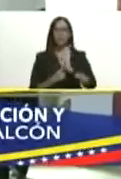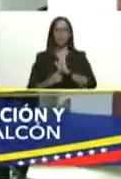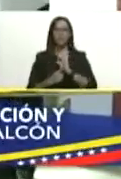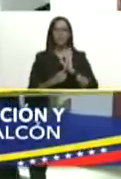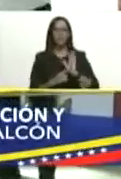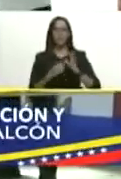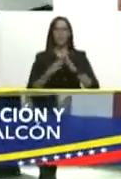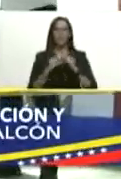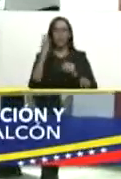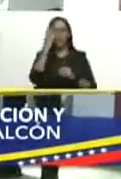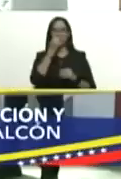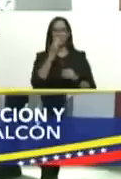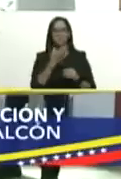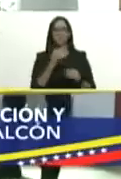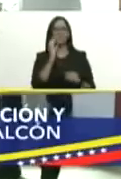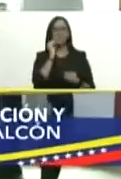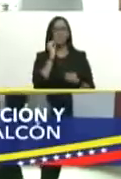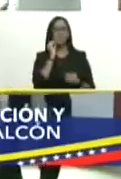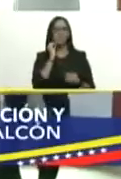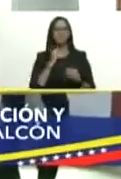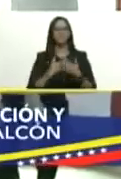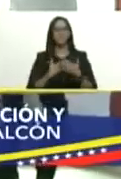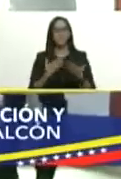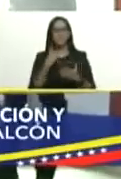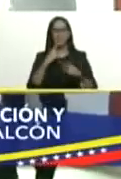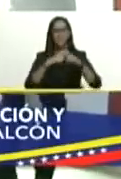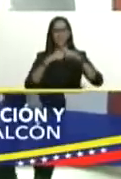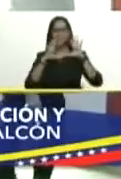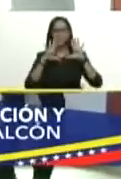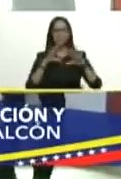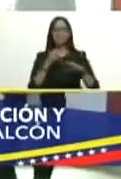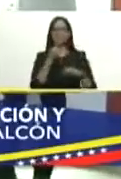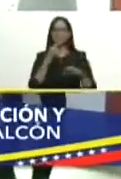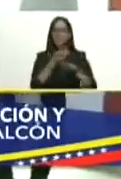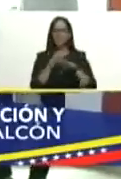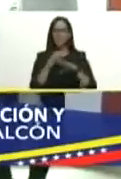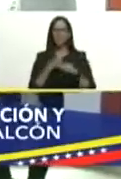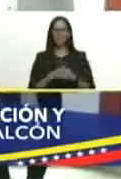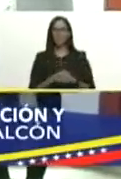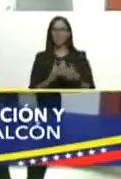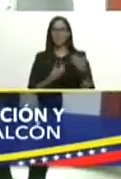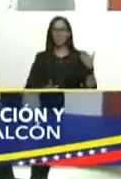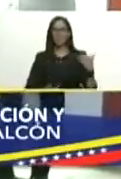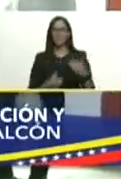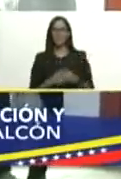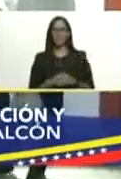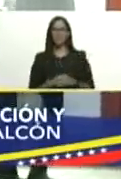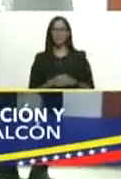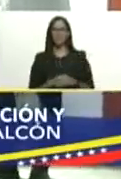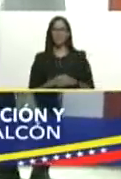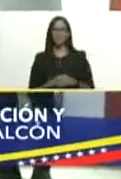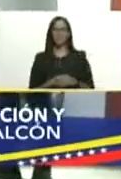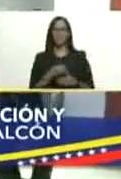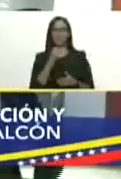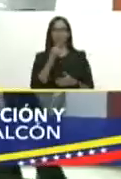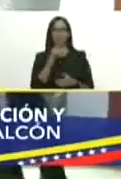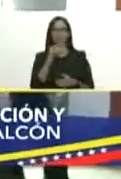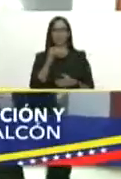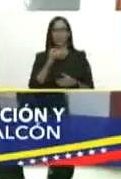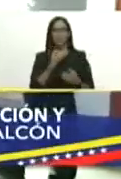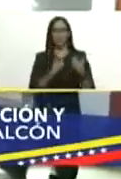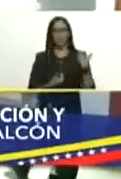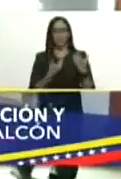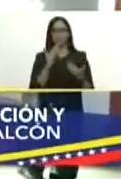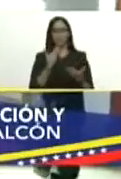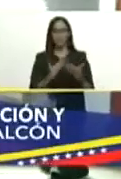toda esta maravillosa experiencia que está a la orden del 1x10 el buen gobierno. Presidente. Buenas tardes, presidente. En